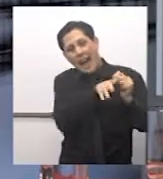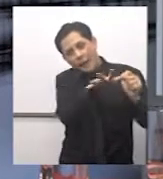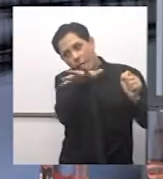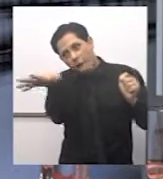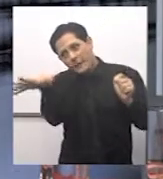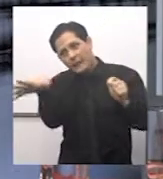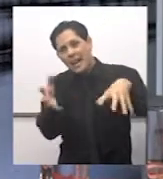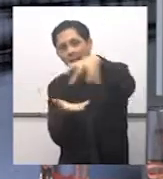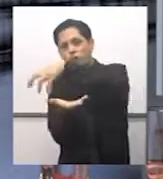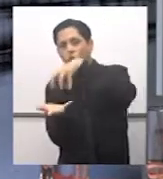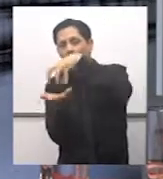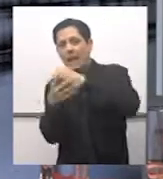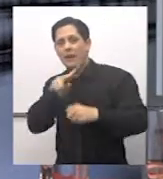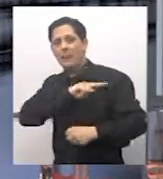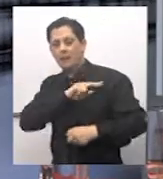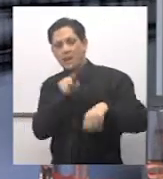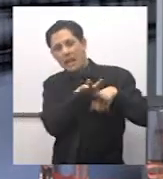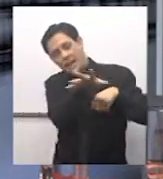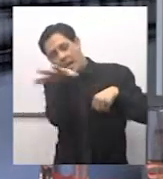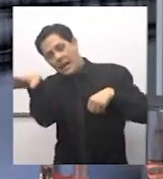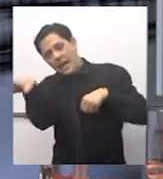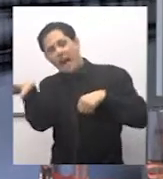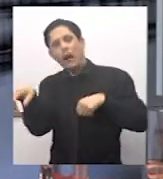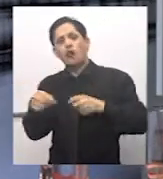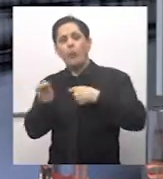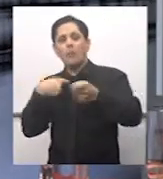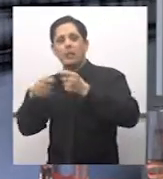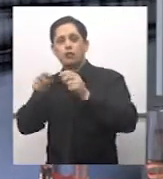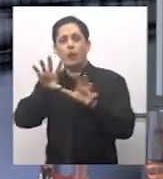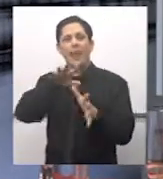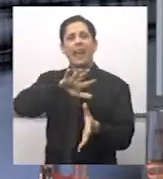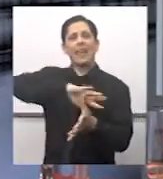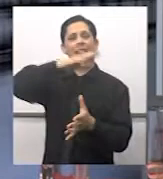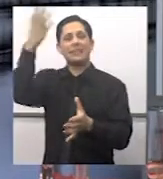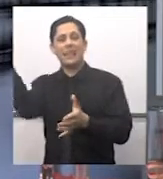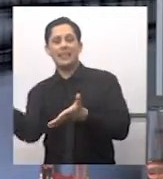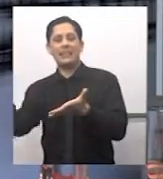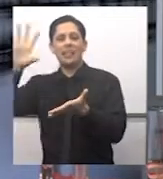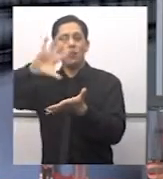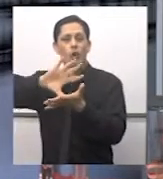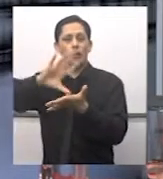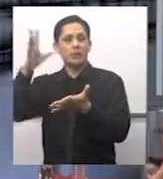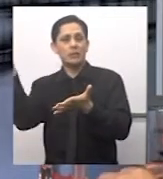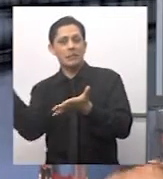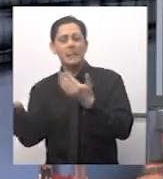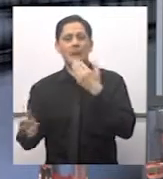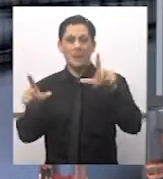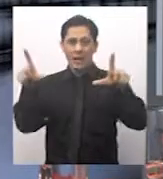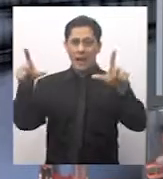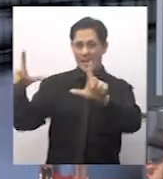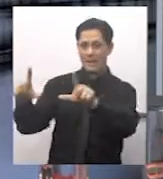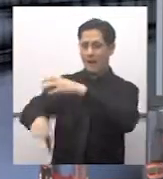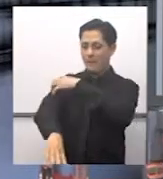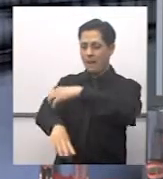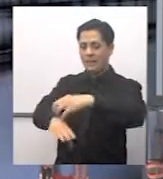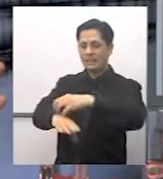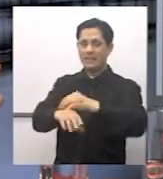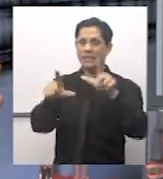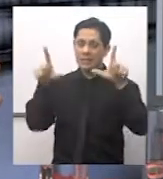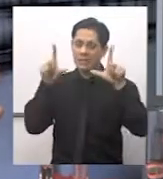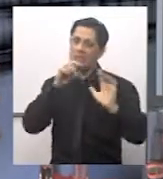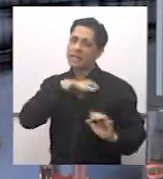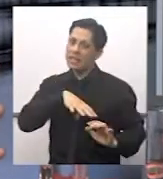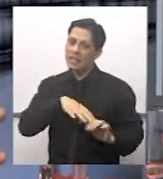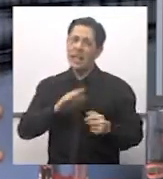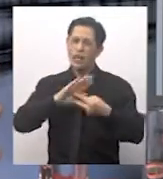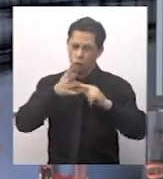comercio exterior, por cierto, a los trabajadores y a la empresa y también a la imagen internacional de Chile. Así que si bien es un conflicto privado, como puede haber